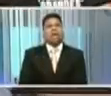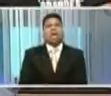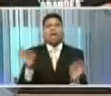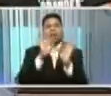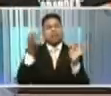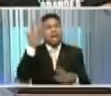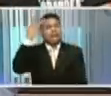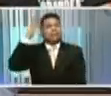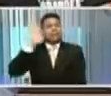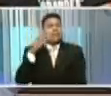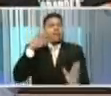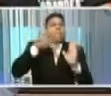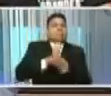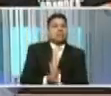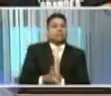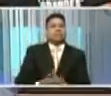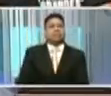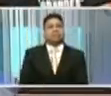podíamos pasar.